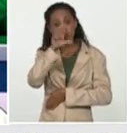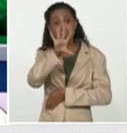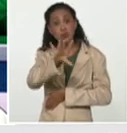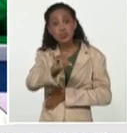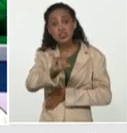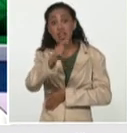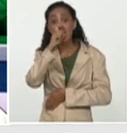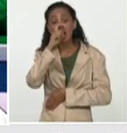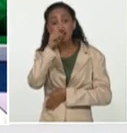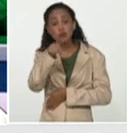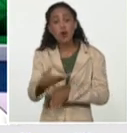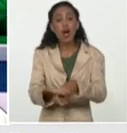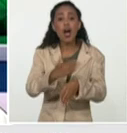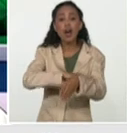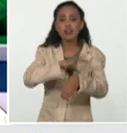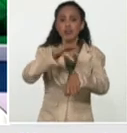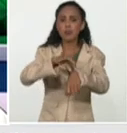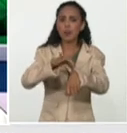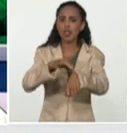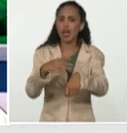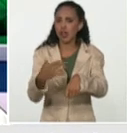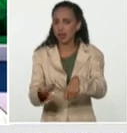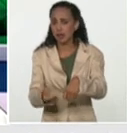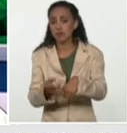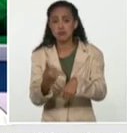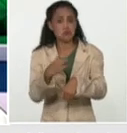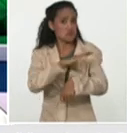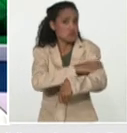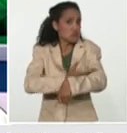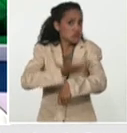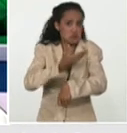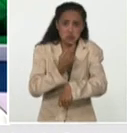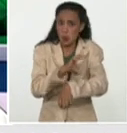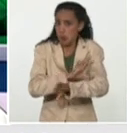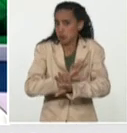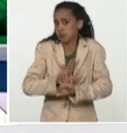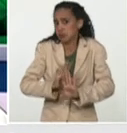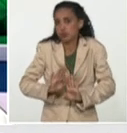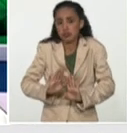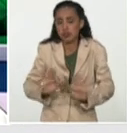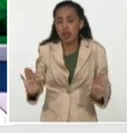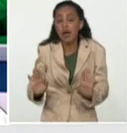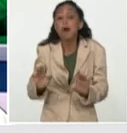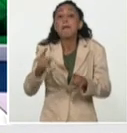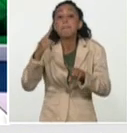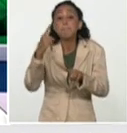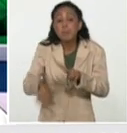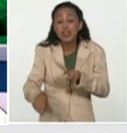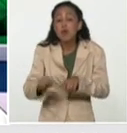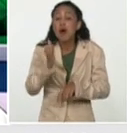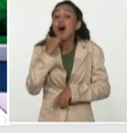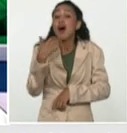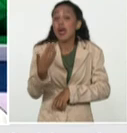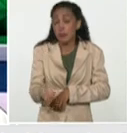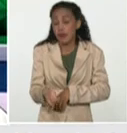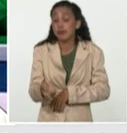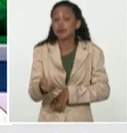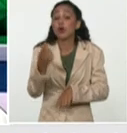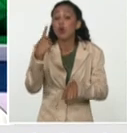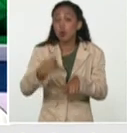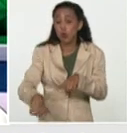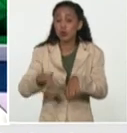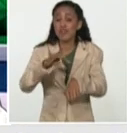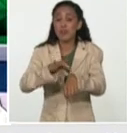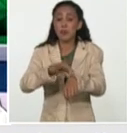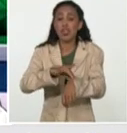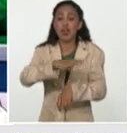como antecedente solo la hipertensión arterial, pero además se agregaba una enfermedad pulmonar